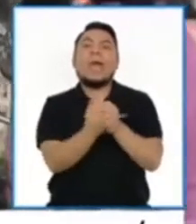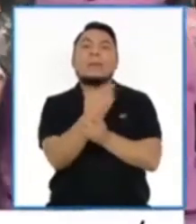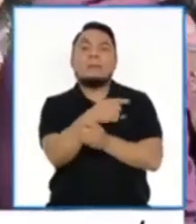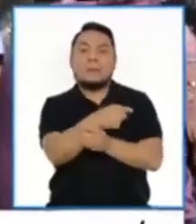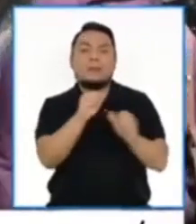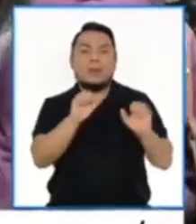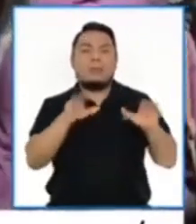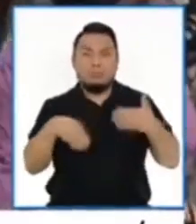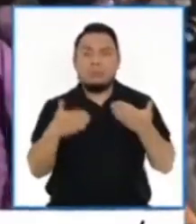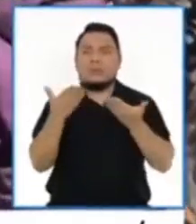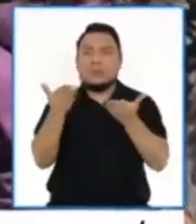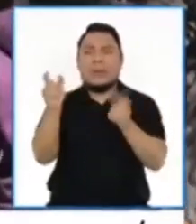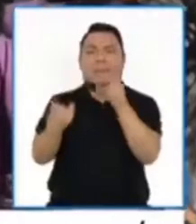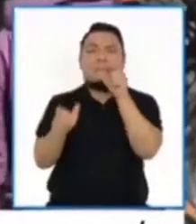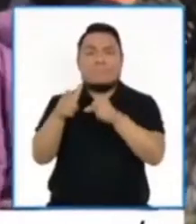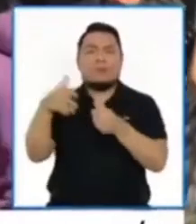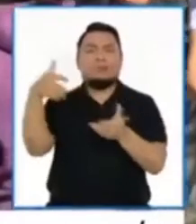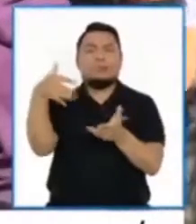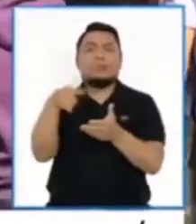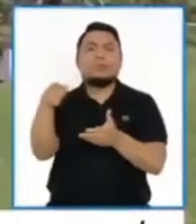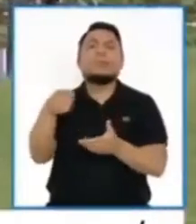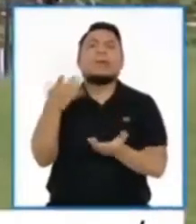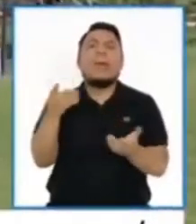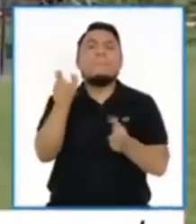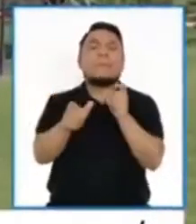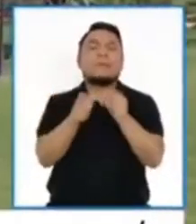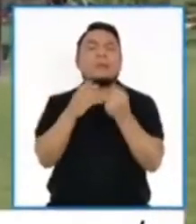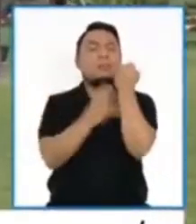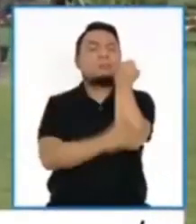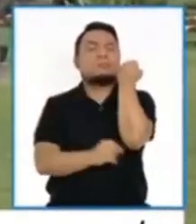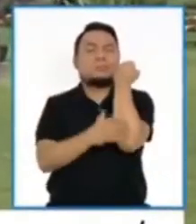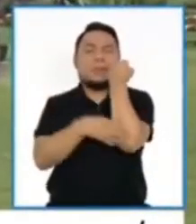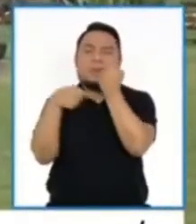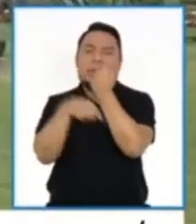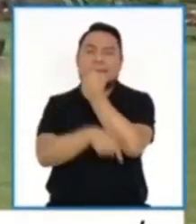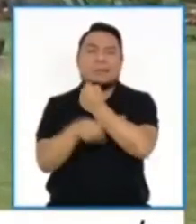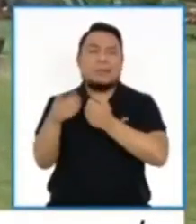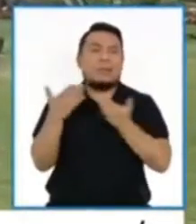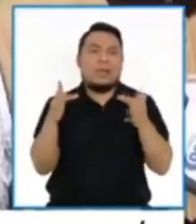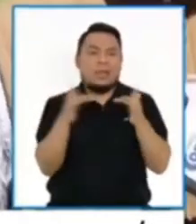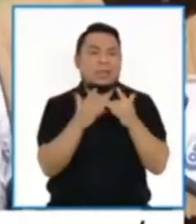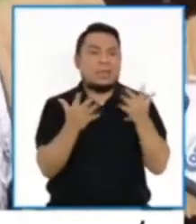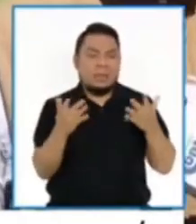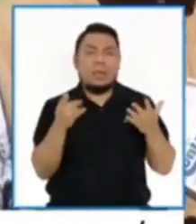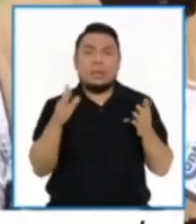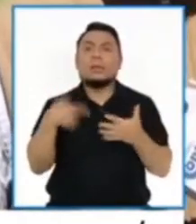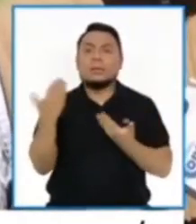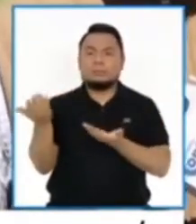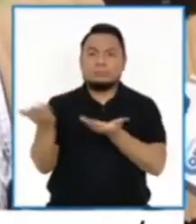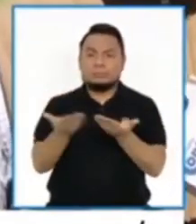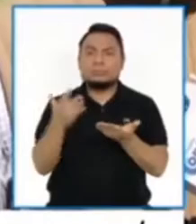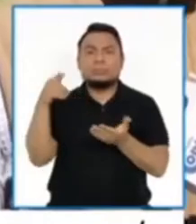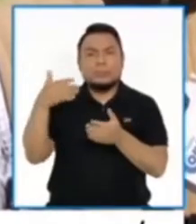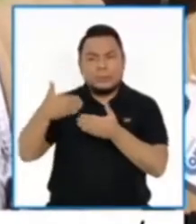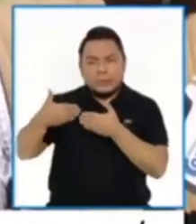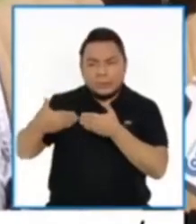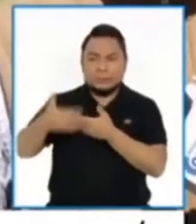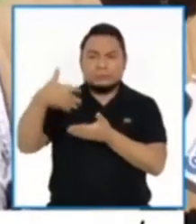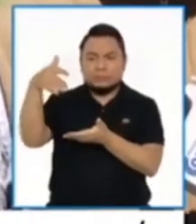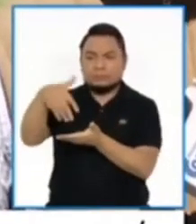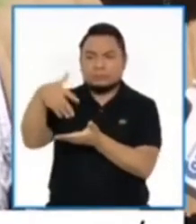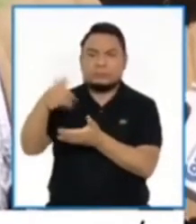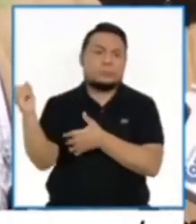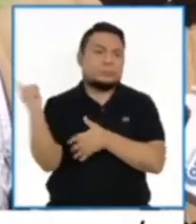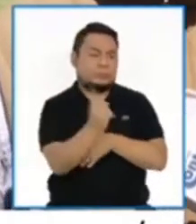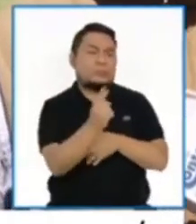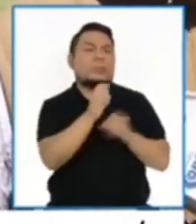esta posibilidad a los postulantes en situación de extrema pobreza, que no cuentan con internet. Van a tener todas las garantías del caso,